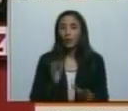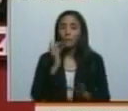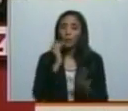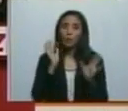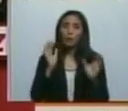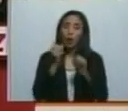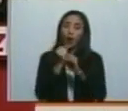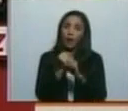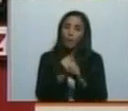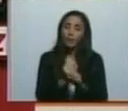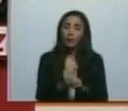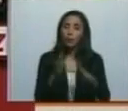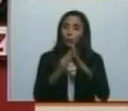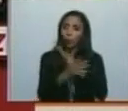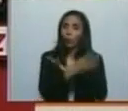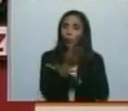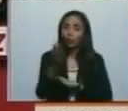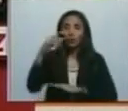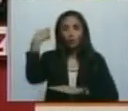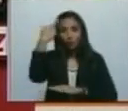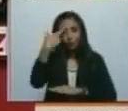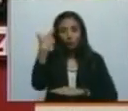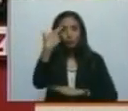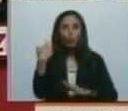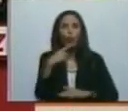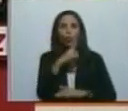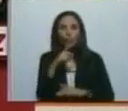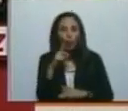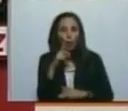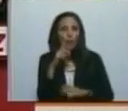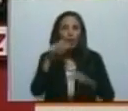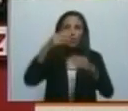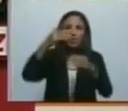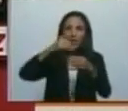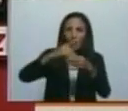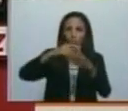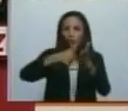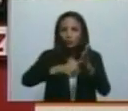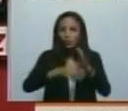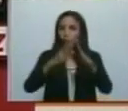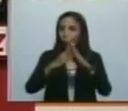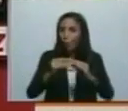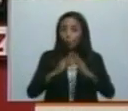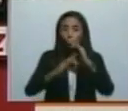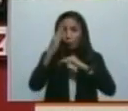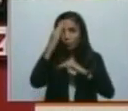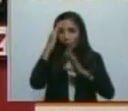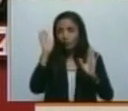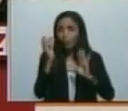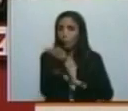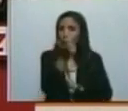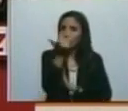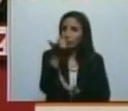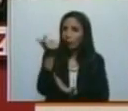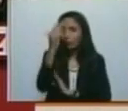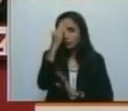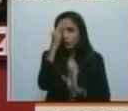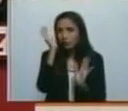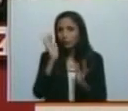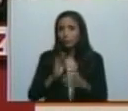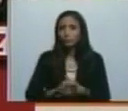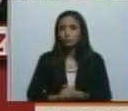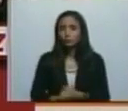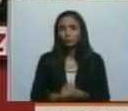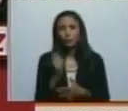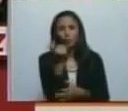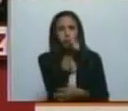resto reflexione, están identificados, los vamos a seguir buscando, los vamos a seguir buscando. Ellos